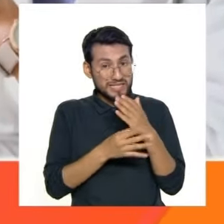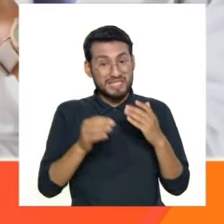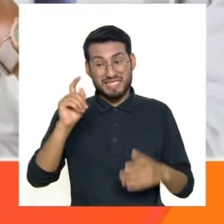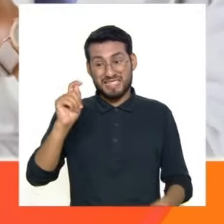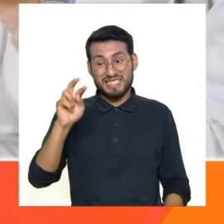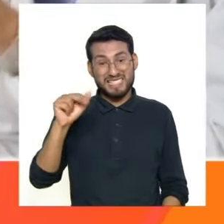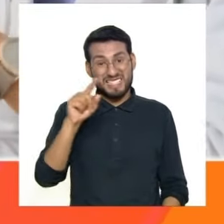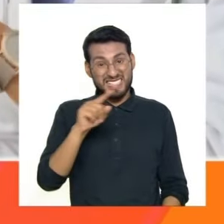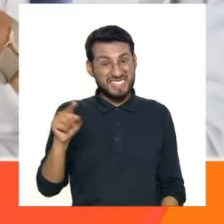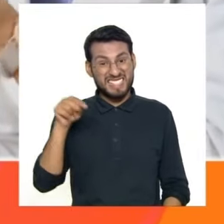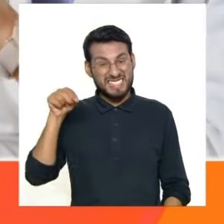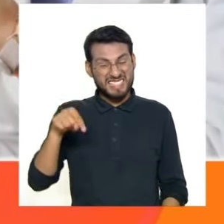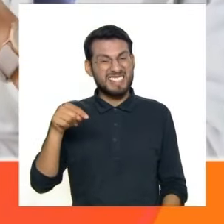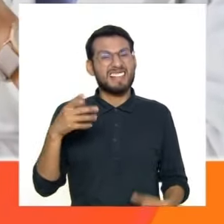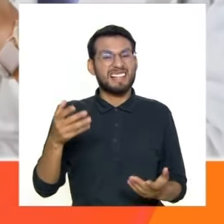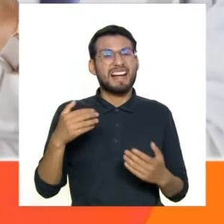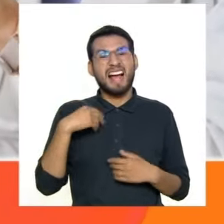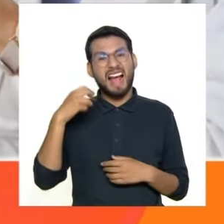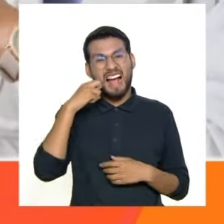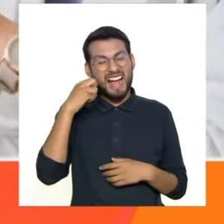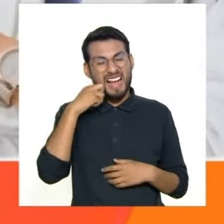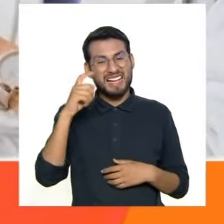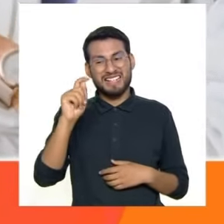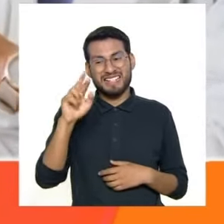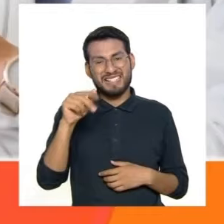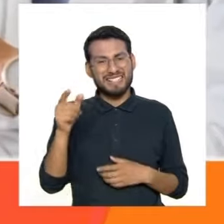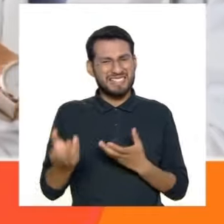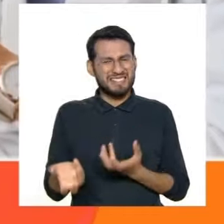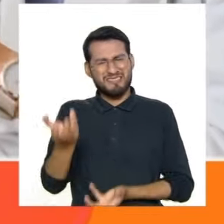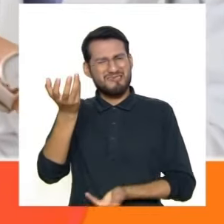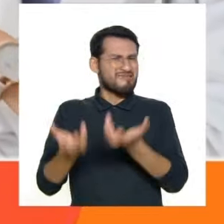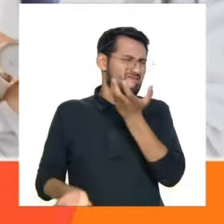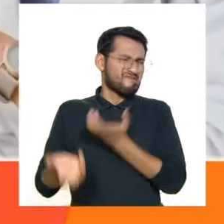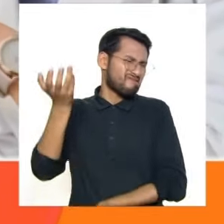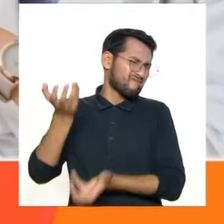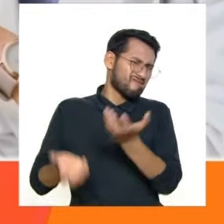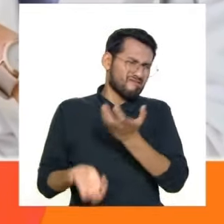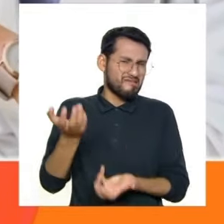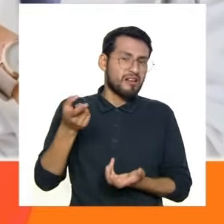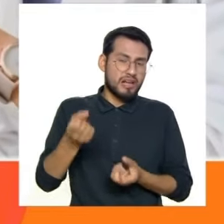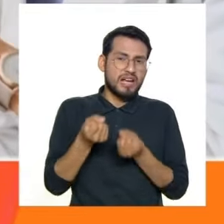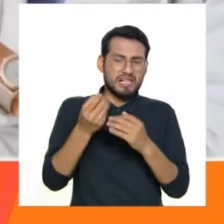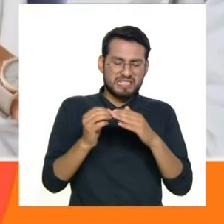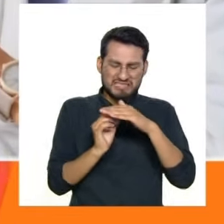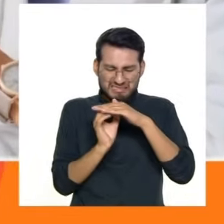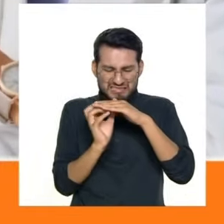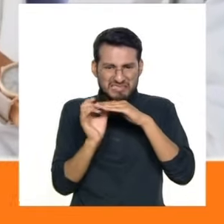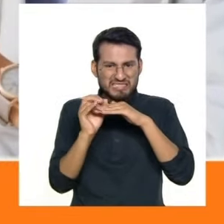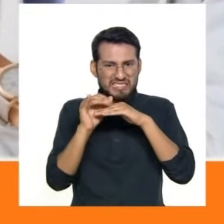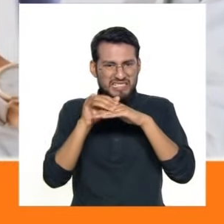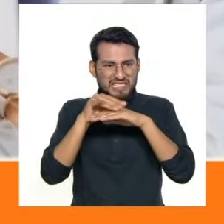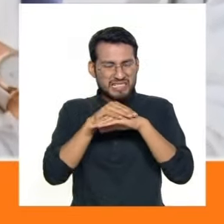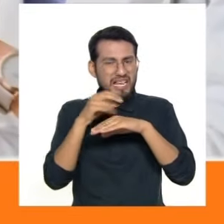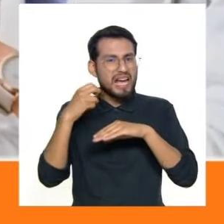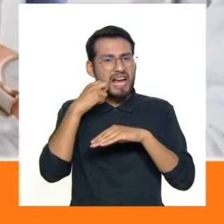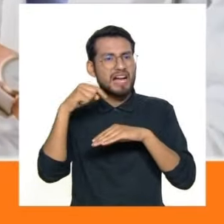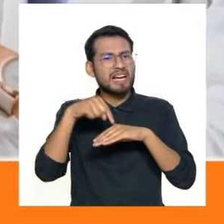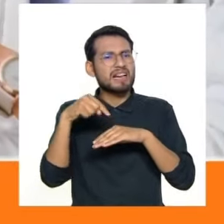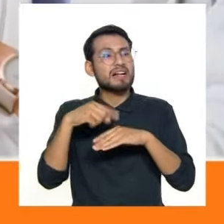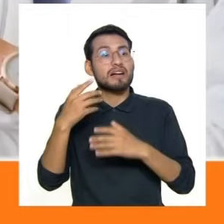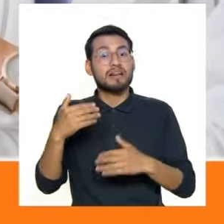sea las carnes por ejemplo las carnes cocidas a alta temperatura generan un carboncito que se forma encima de las carnes que